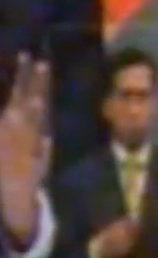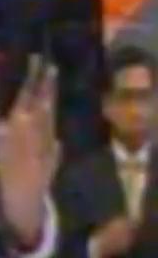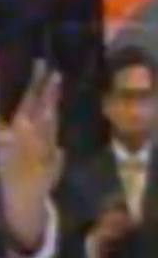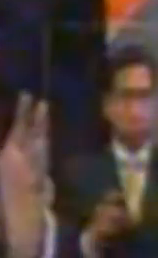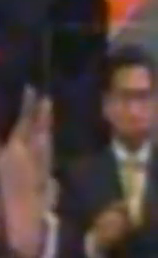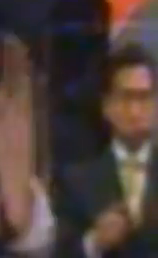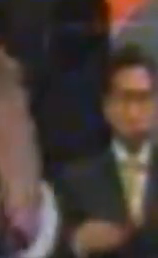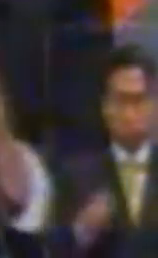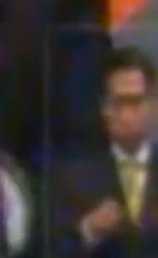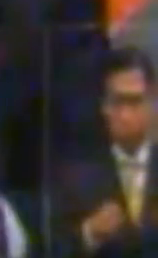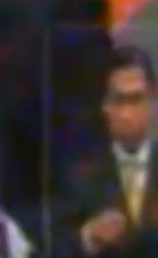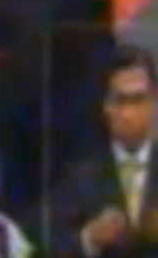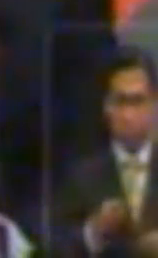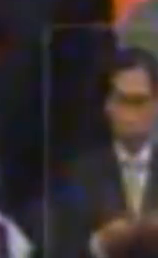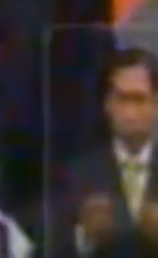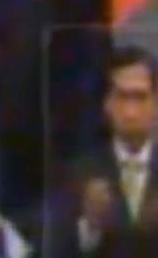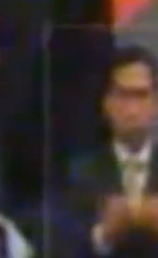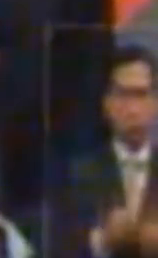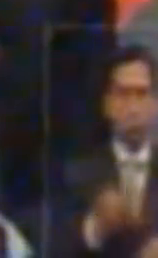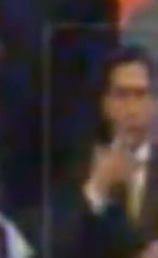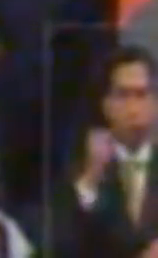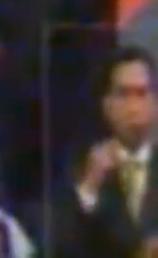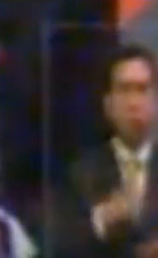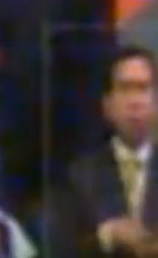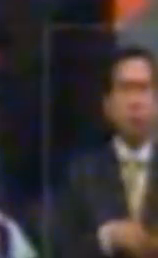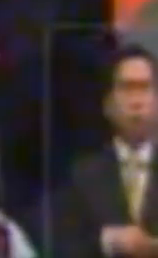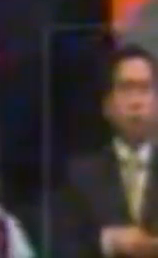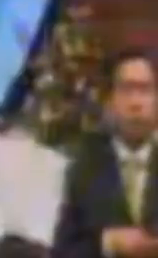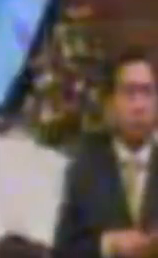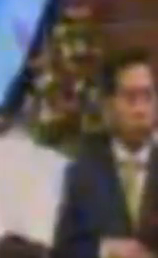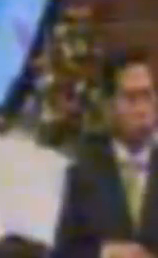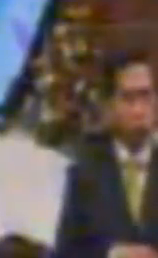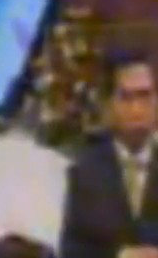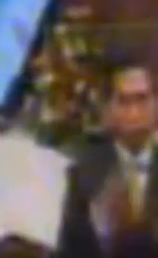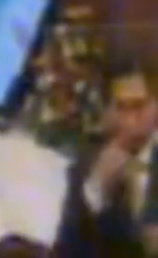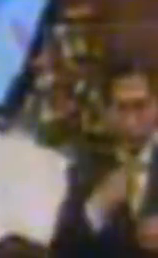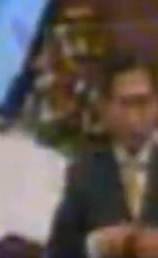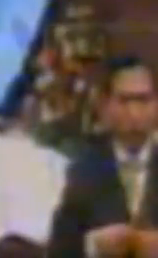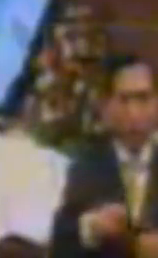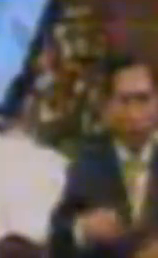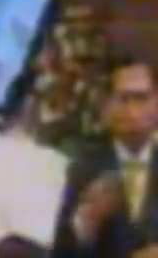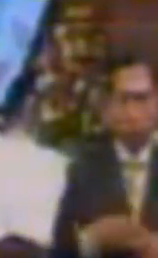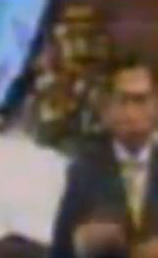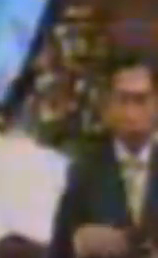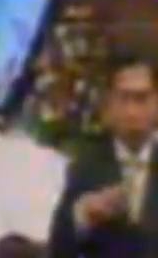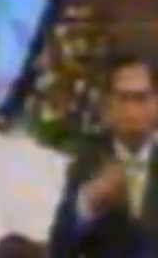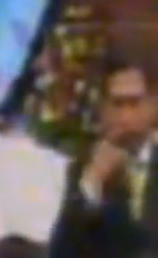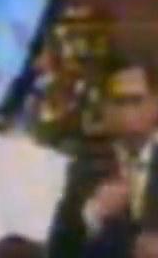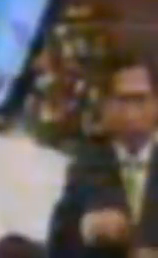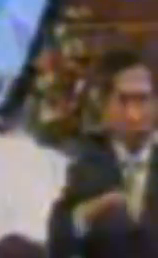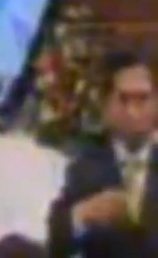en el lograr una mejor comercialización de lo que en Bolivia se llaman las garrafas, que nosotros aquí conocemos como los balones de